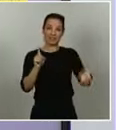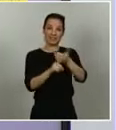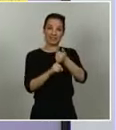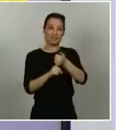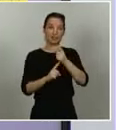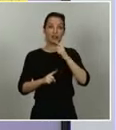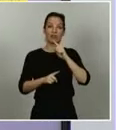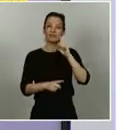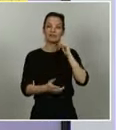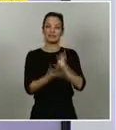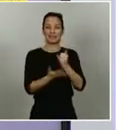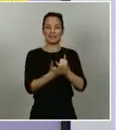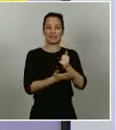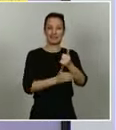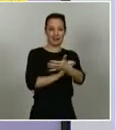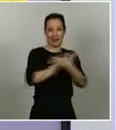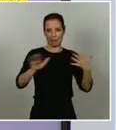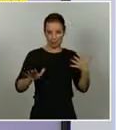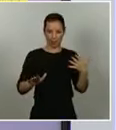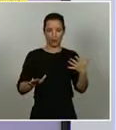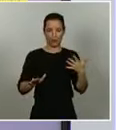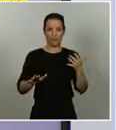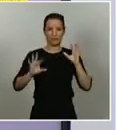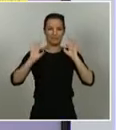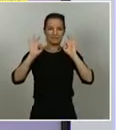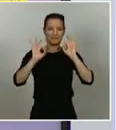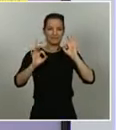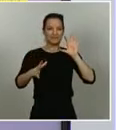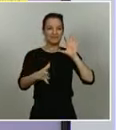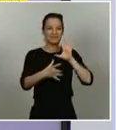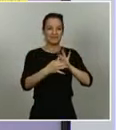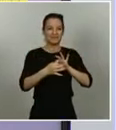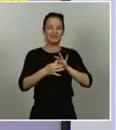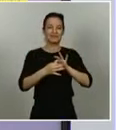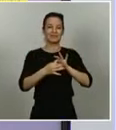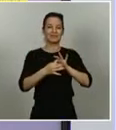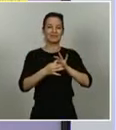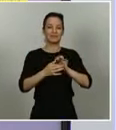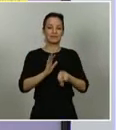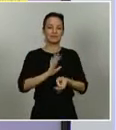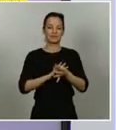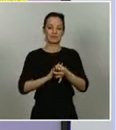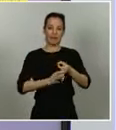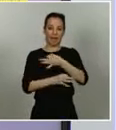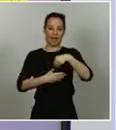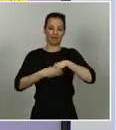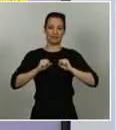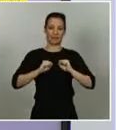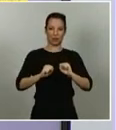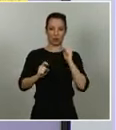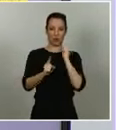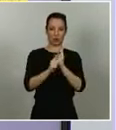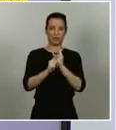rápido, específicamente relacionados con la aparición de anticuerpos frente a este virus, anticuerpos de